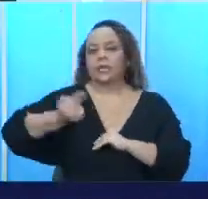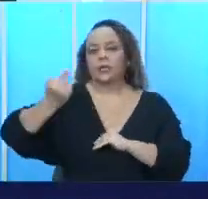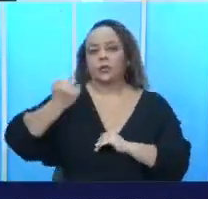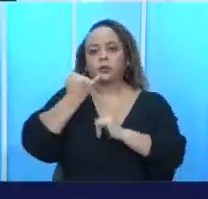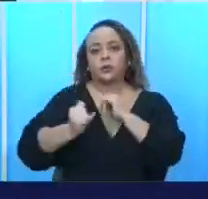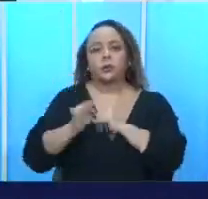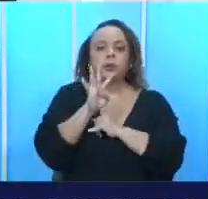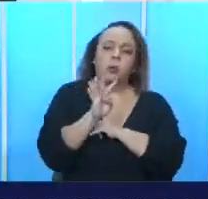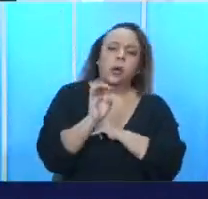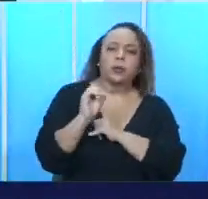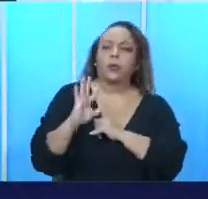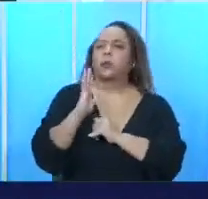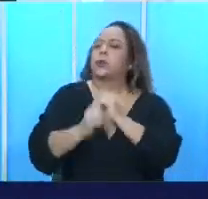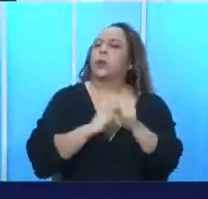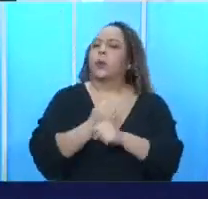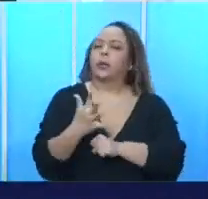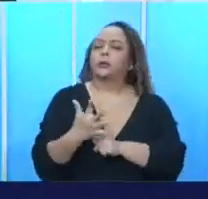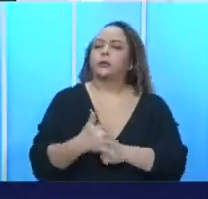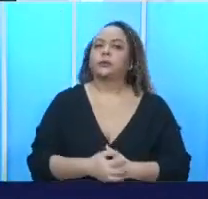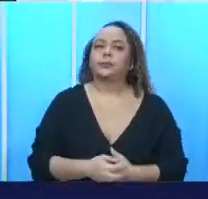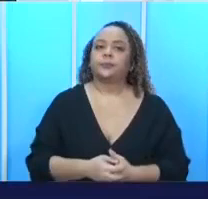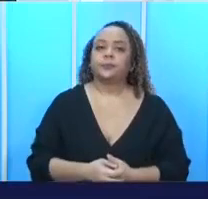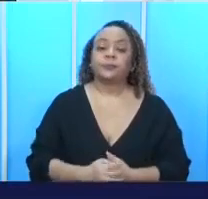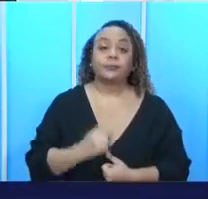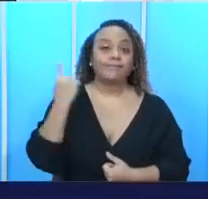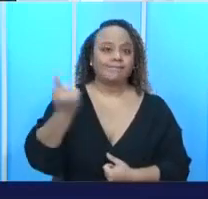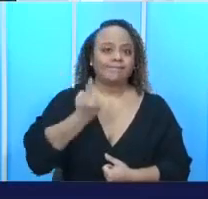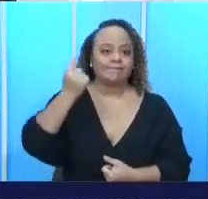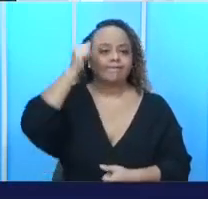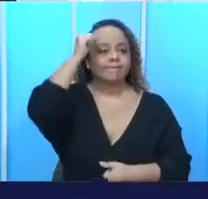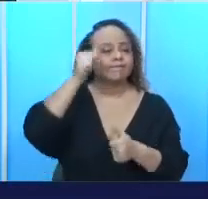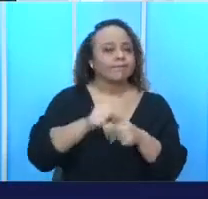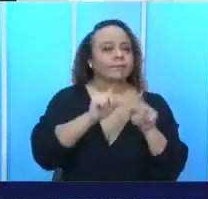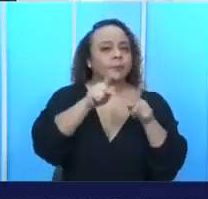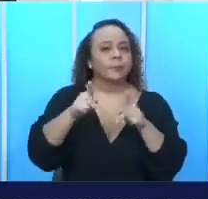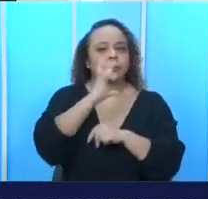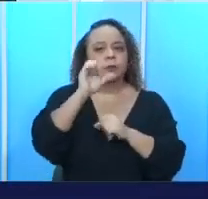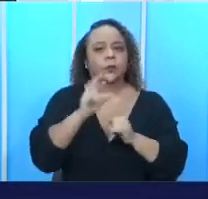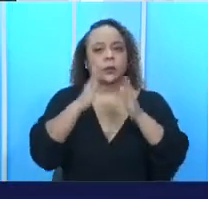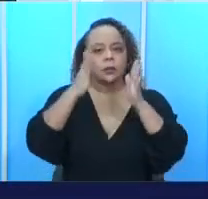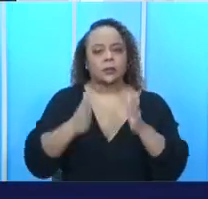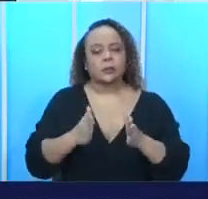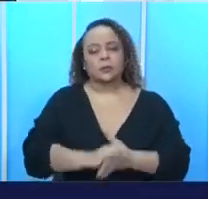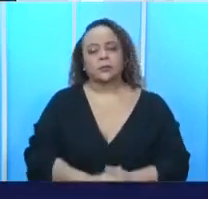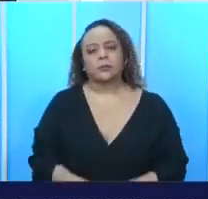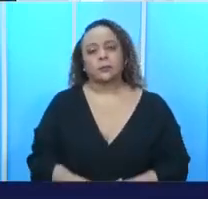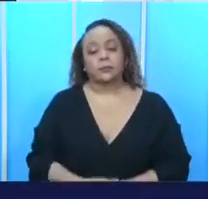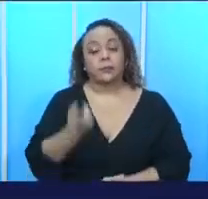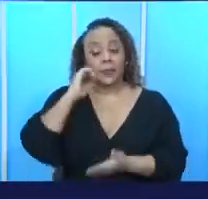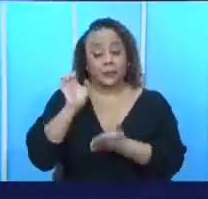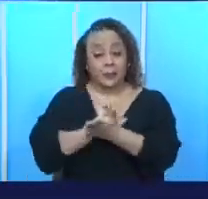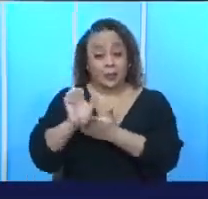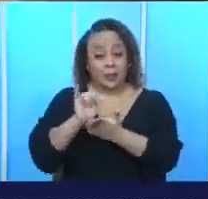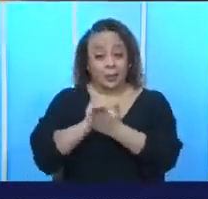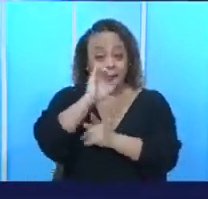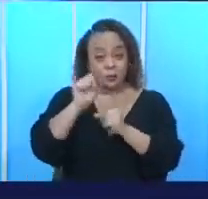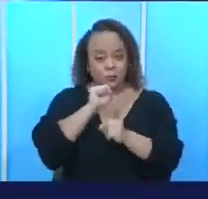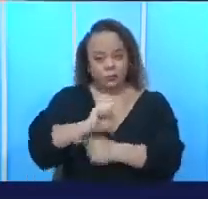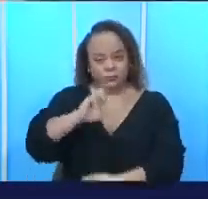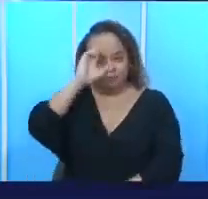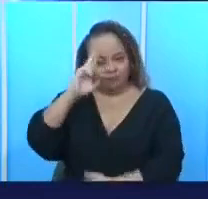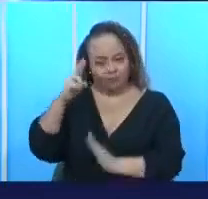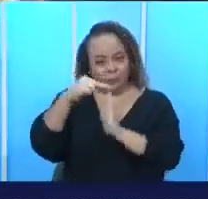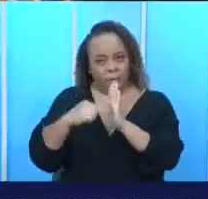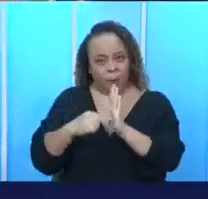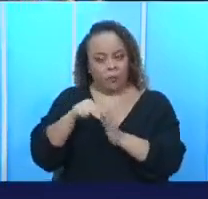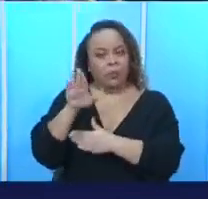últimos 4 o 5 años, siempre recordándole a la población costarricense para evitar estas situaciones, respetar las reglas